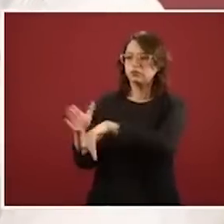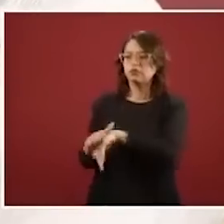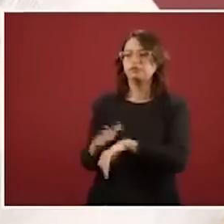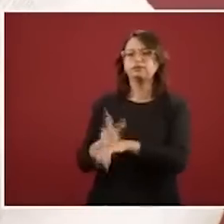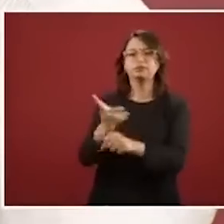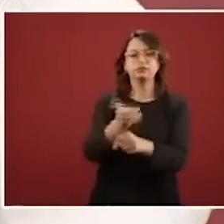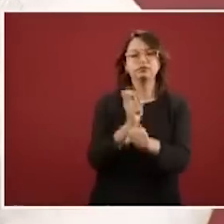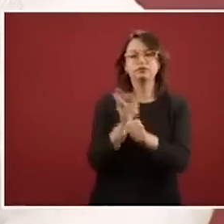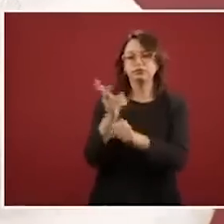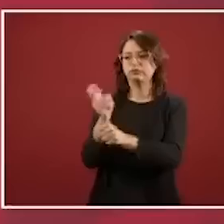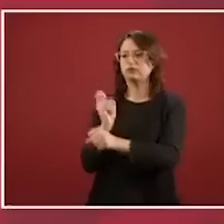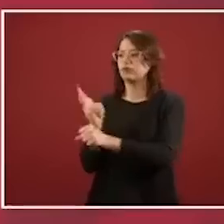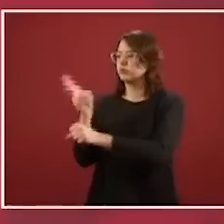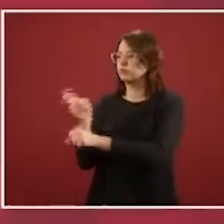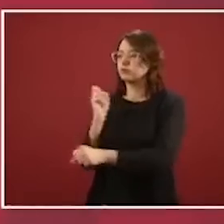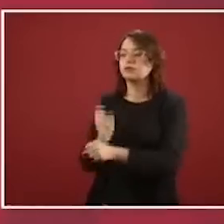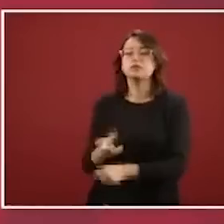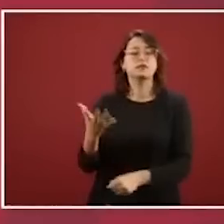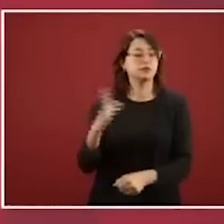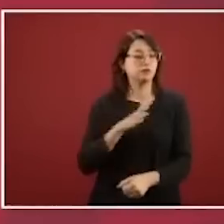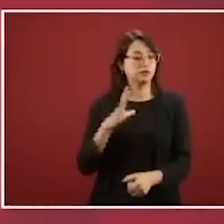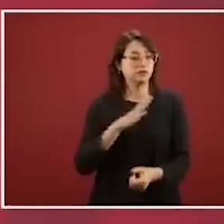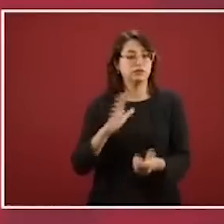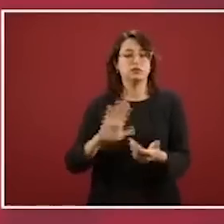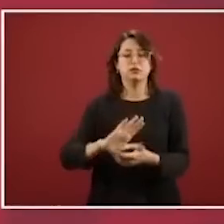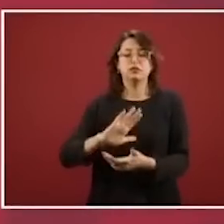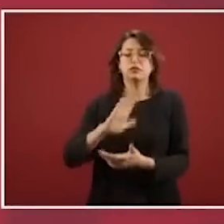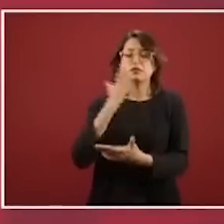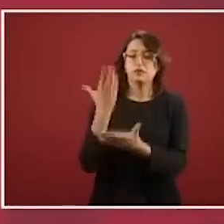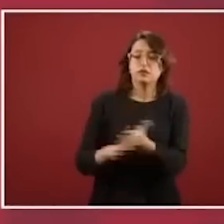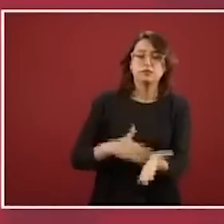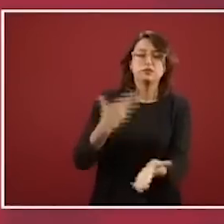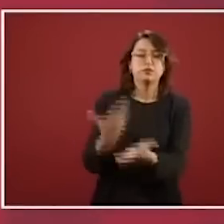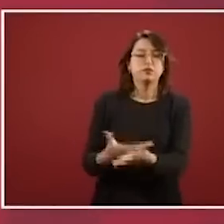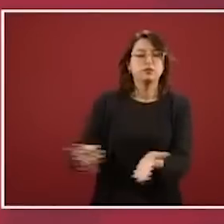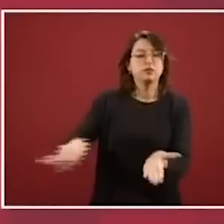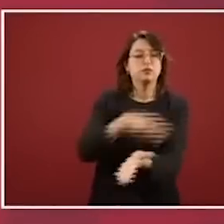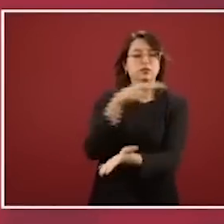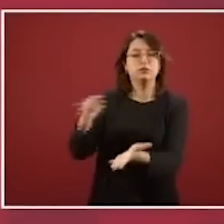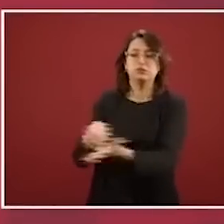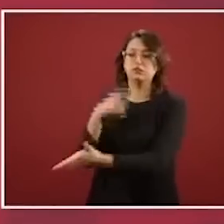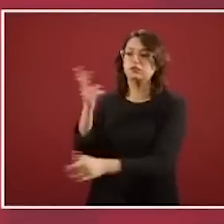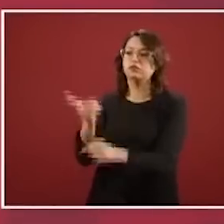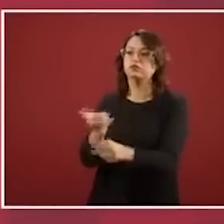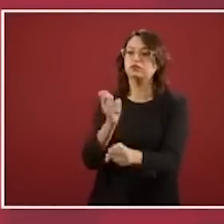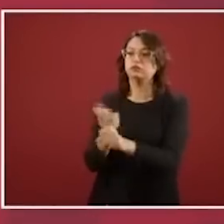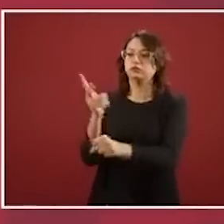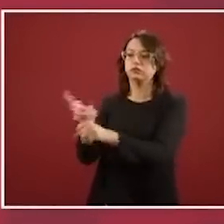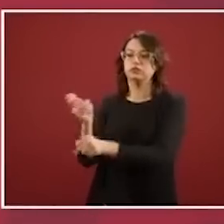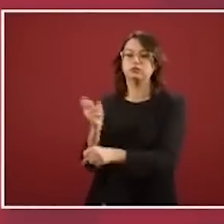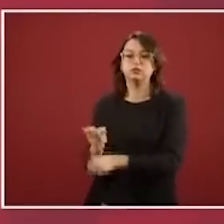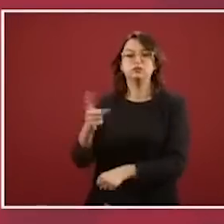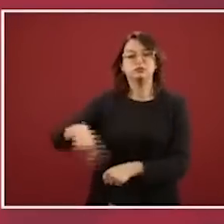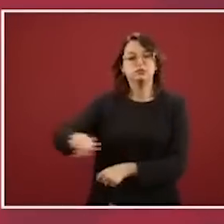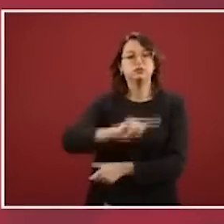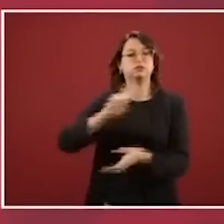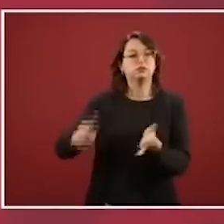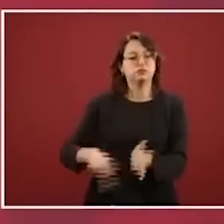recibo de todas las invitaciones que se realizaron y han acudido a estas 30